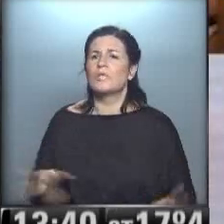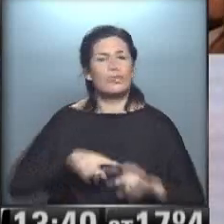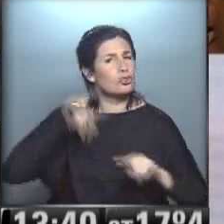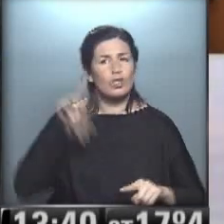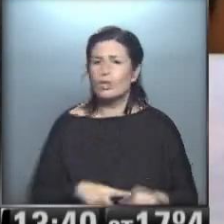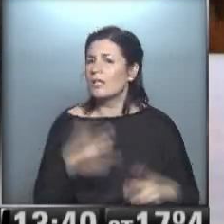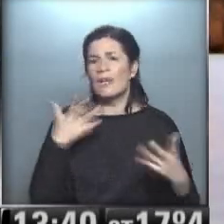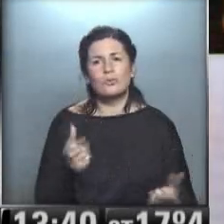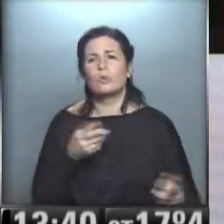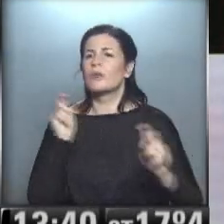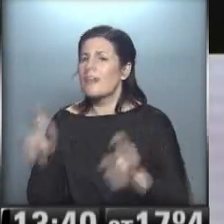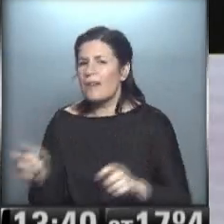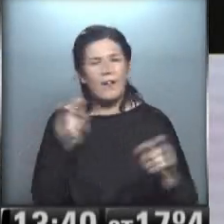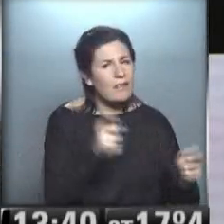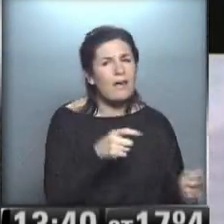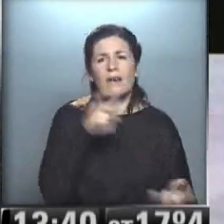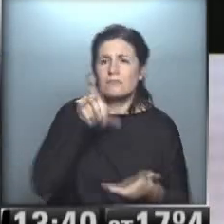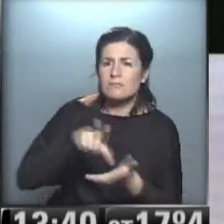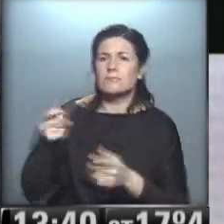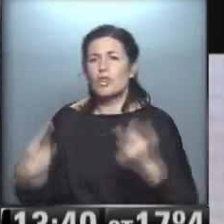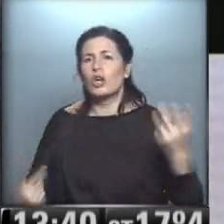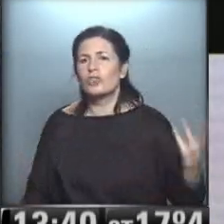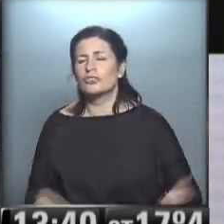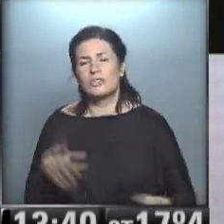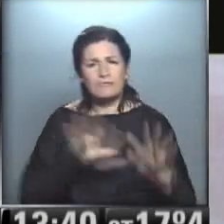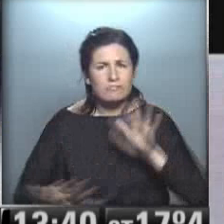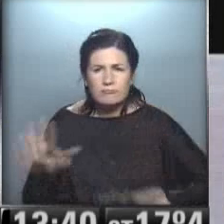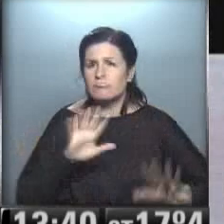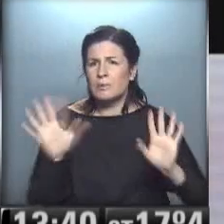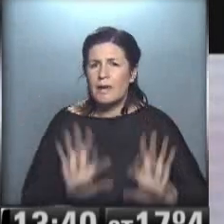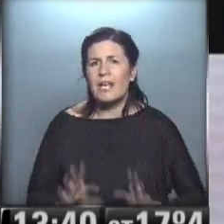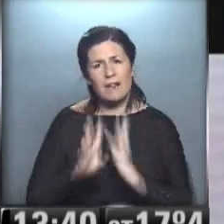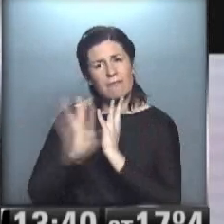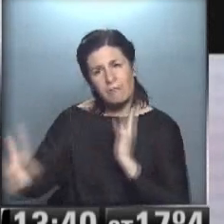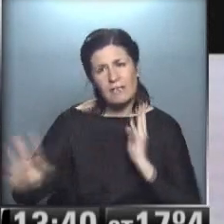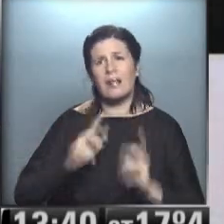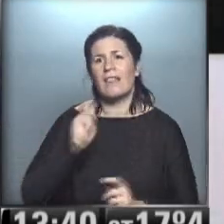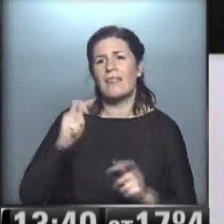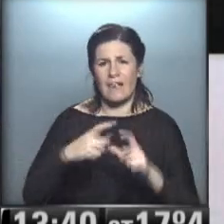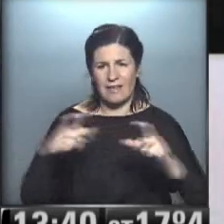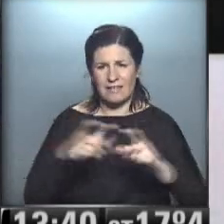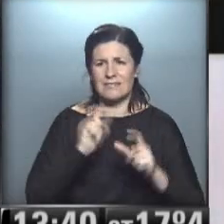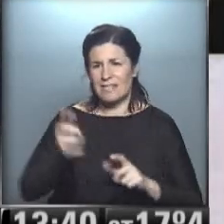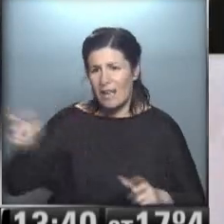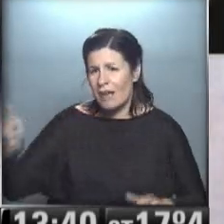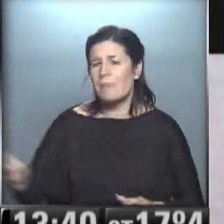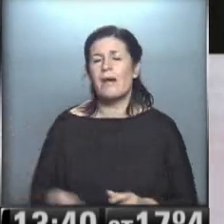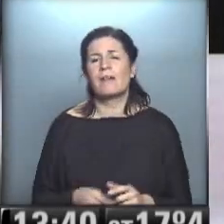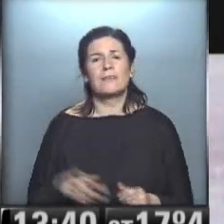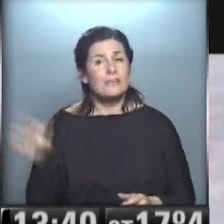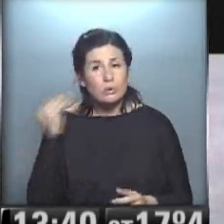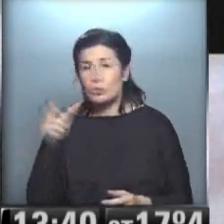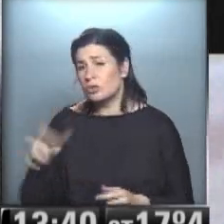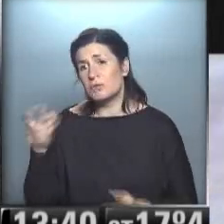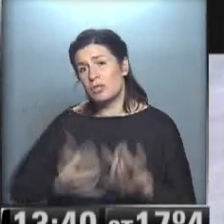día generosamente trabajando, acomodando a las filas, repartiendo estampas, tomando intenciones, escuchando a la